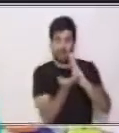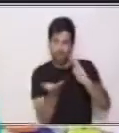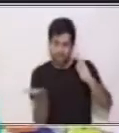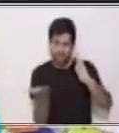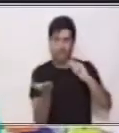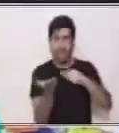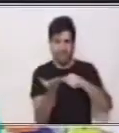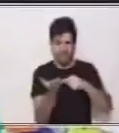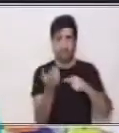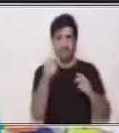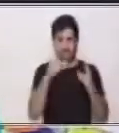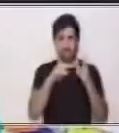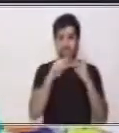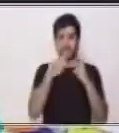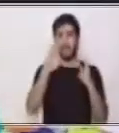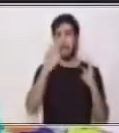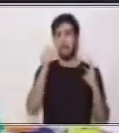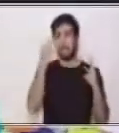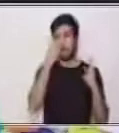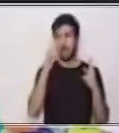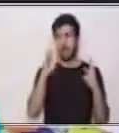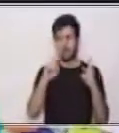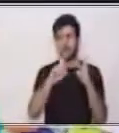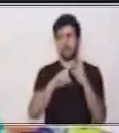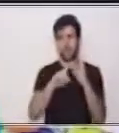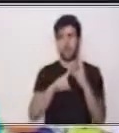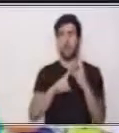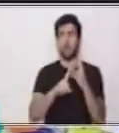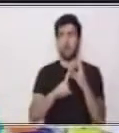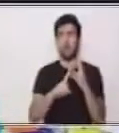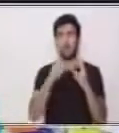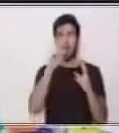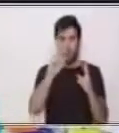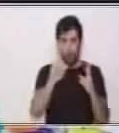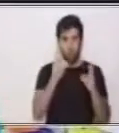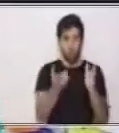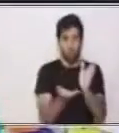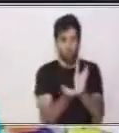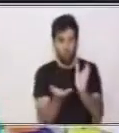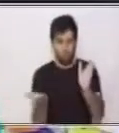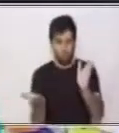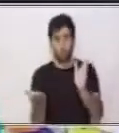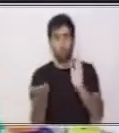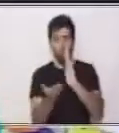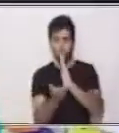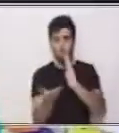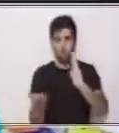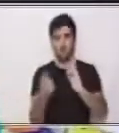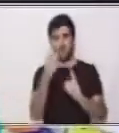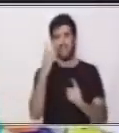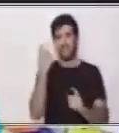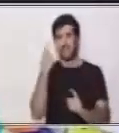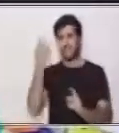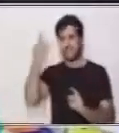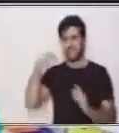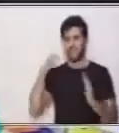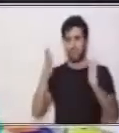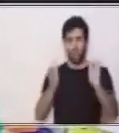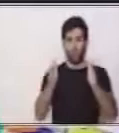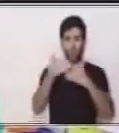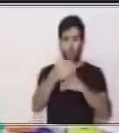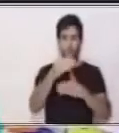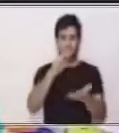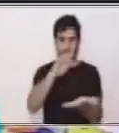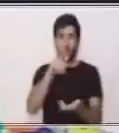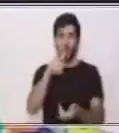Entonces tenemos nuestra base. Este, por ejemplo, tiene una base. Muy bien, el cubo que ya hicimos anteriormente,